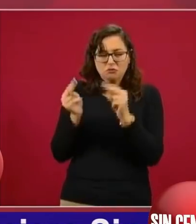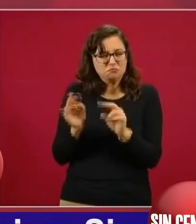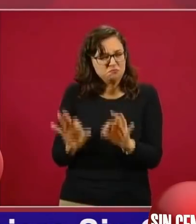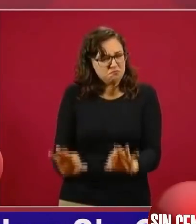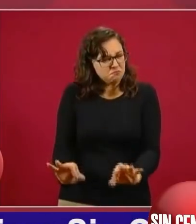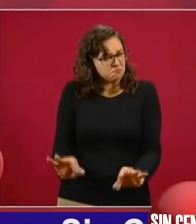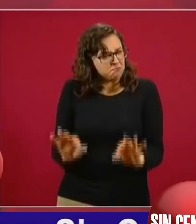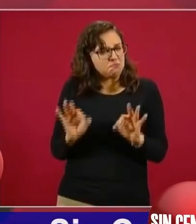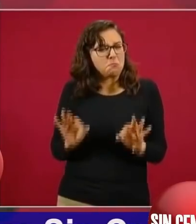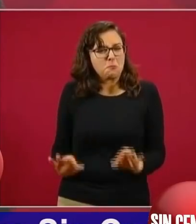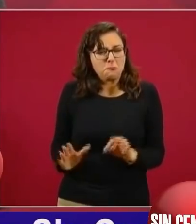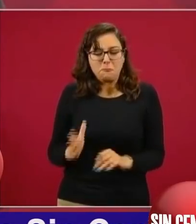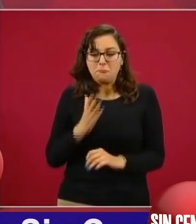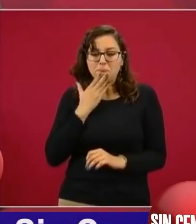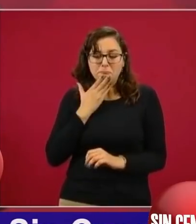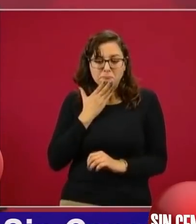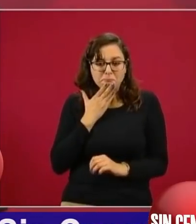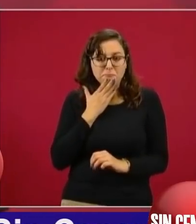que